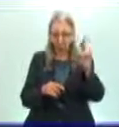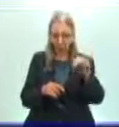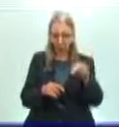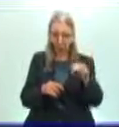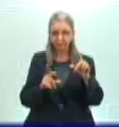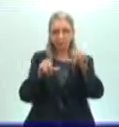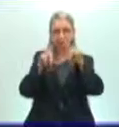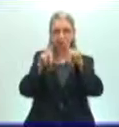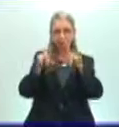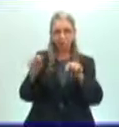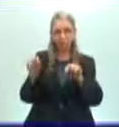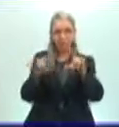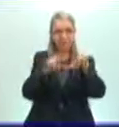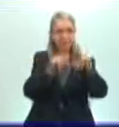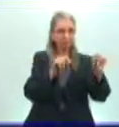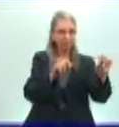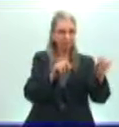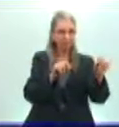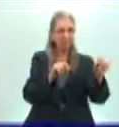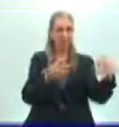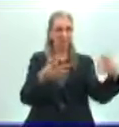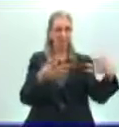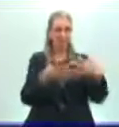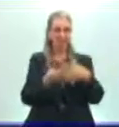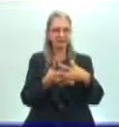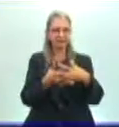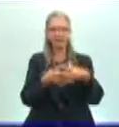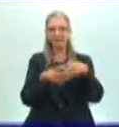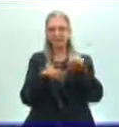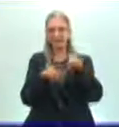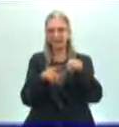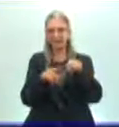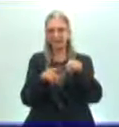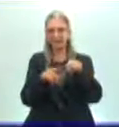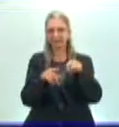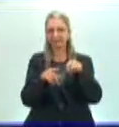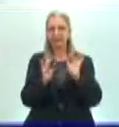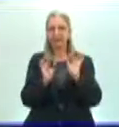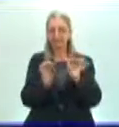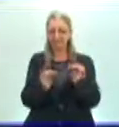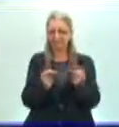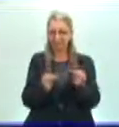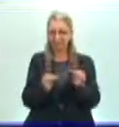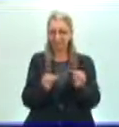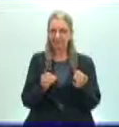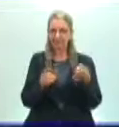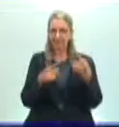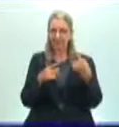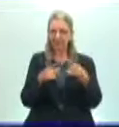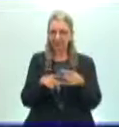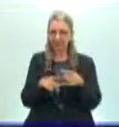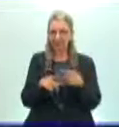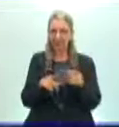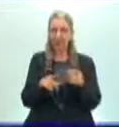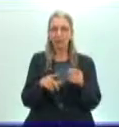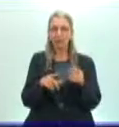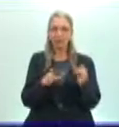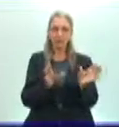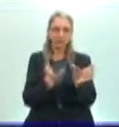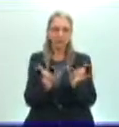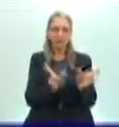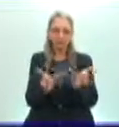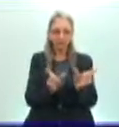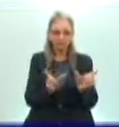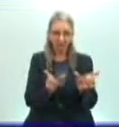proporcionalidad entre los lados, ¿sí? Que por supuesto va a ser igual acá, recuerden, que es la llamada razón de semejanza, pero con la proporcionalidad entre los lados nos puede permitir